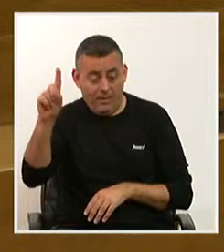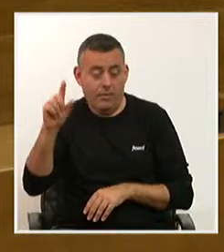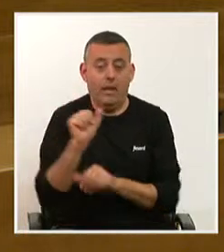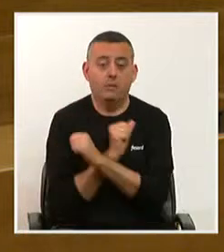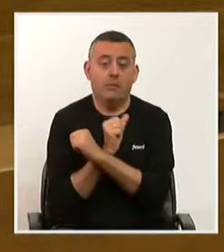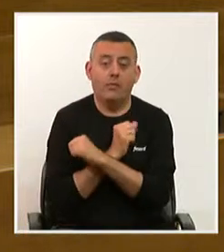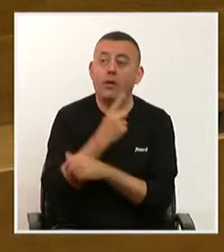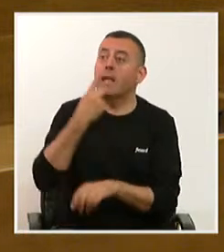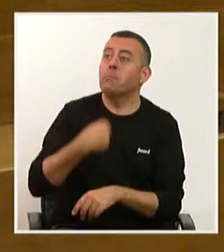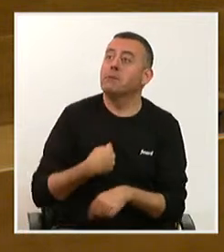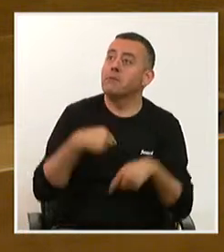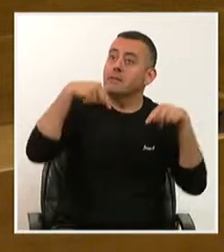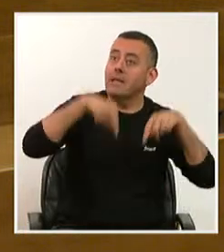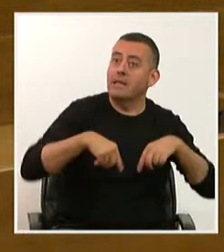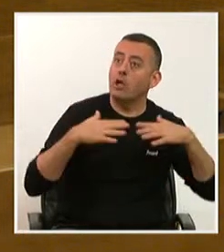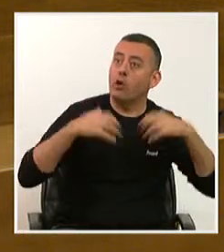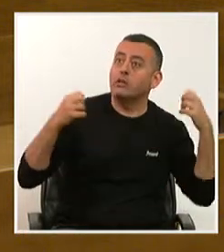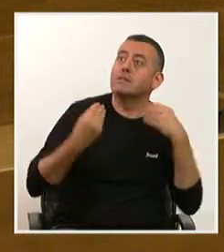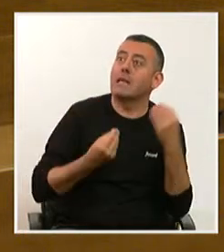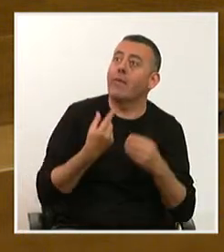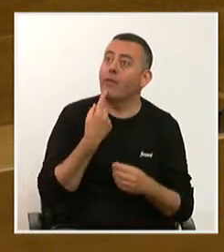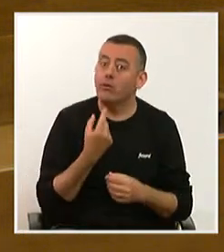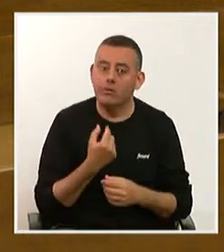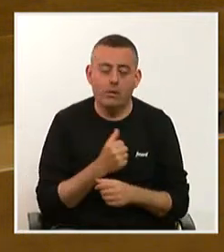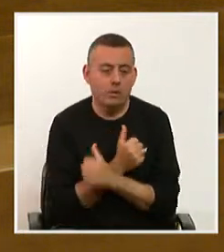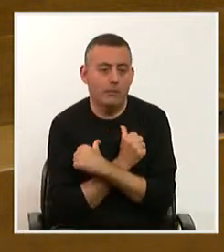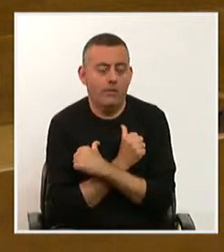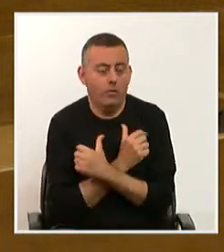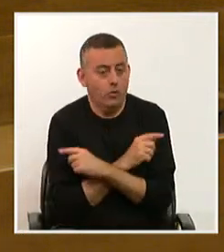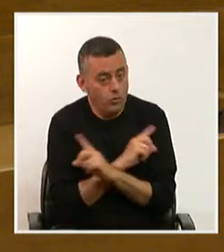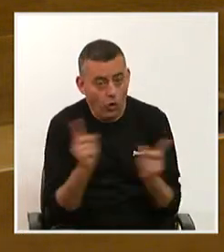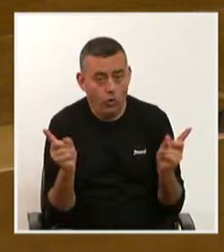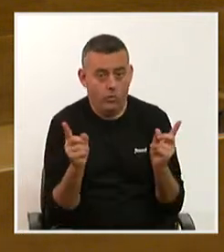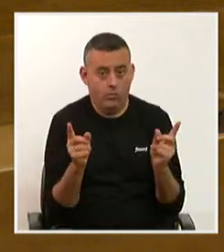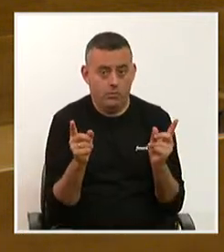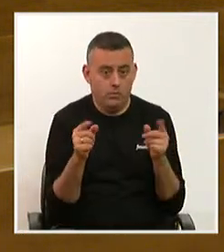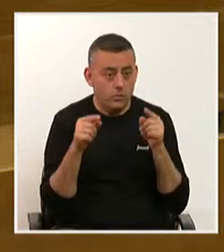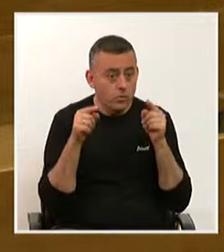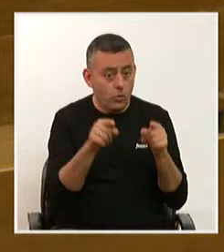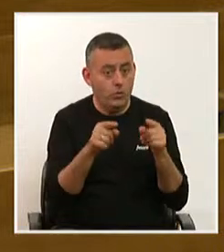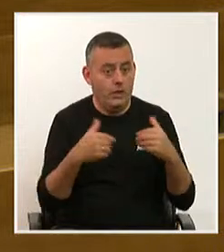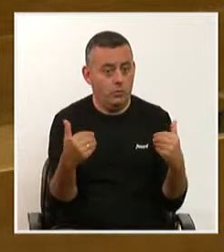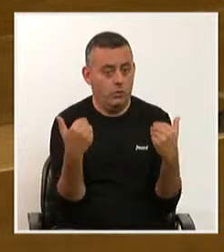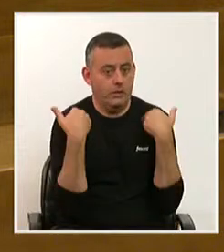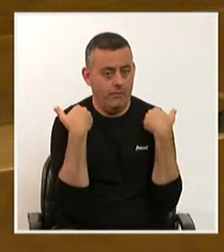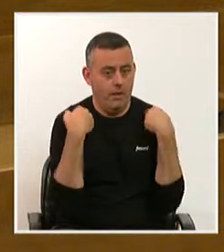enes una responsabilidad y la que asumir y si